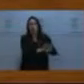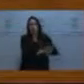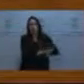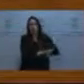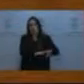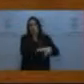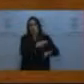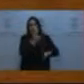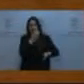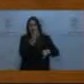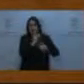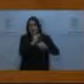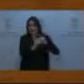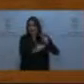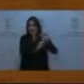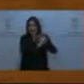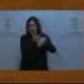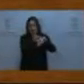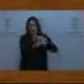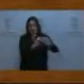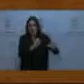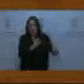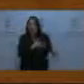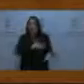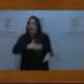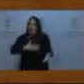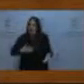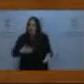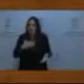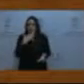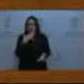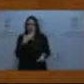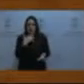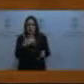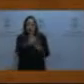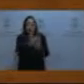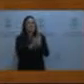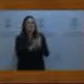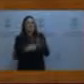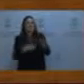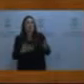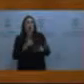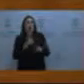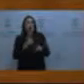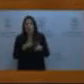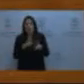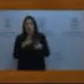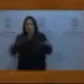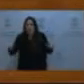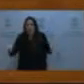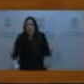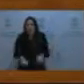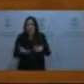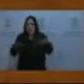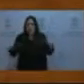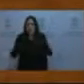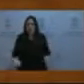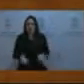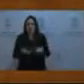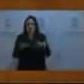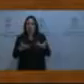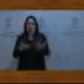socialista. En fin, lo que queremos conocer es qué medidas va a adoptar para promover, para incentivar